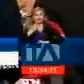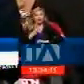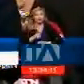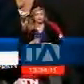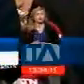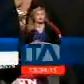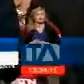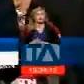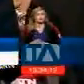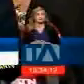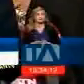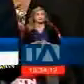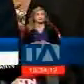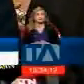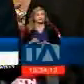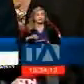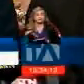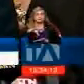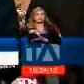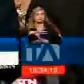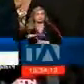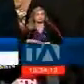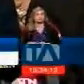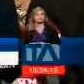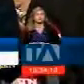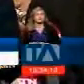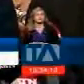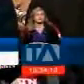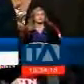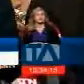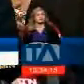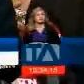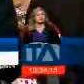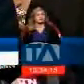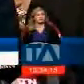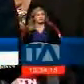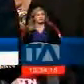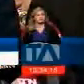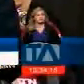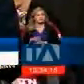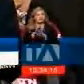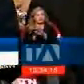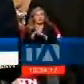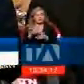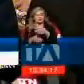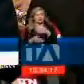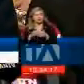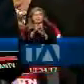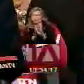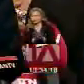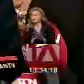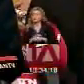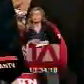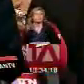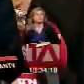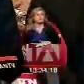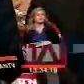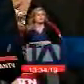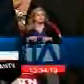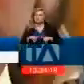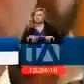sobre el mismo. En la Asamblea Nacional hemos garantizado el debido proceso y